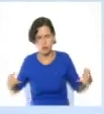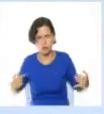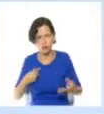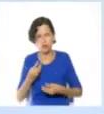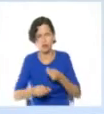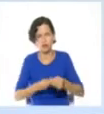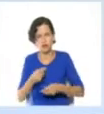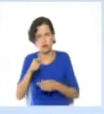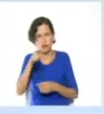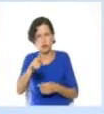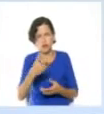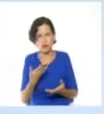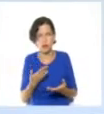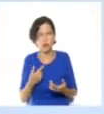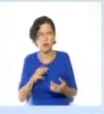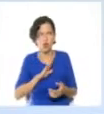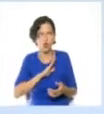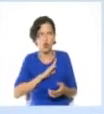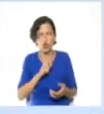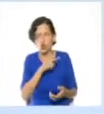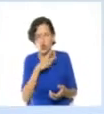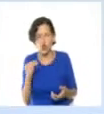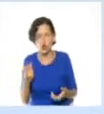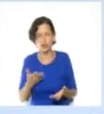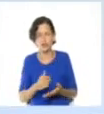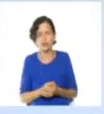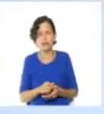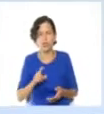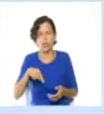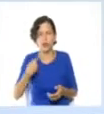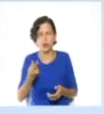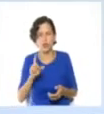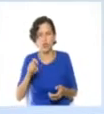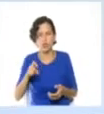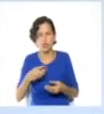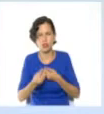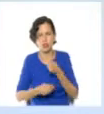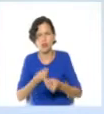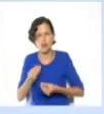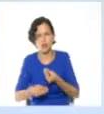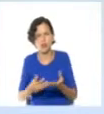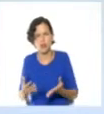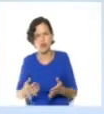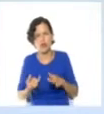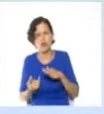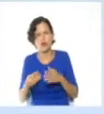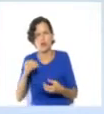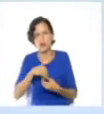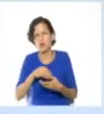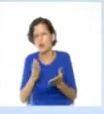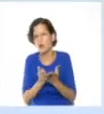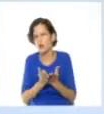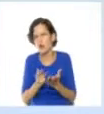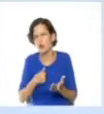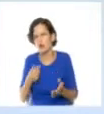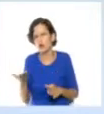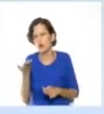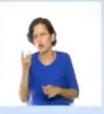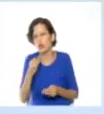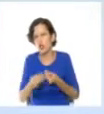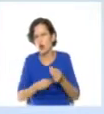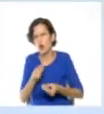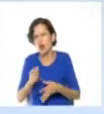sería lo menos recomendable porque eventualmente necesitarán hacerlos en contextos donde no cuenten con nosotros y por eso es importante que aprendan a